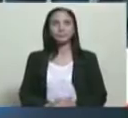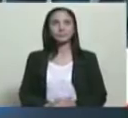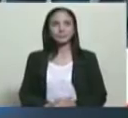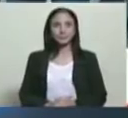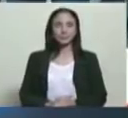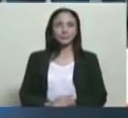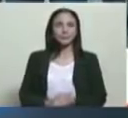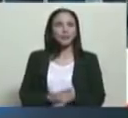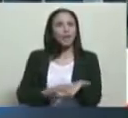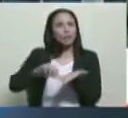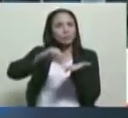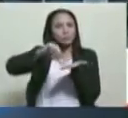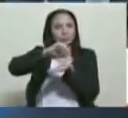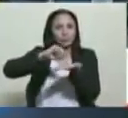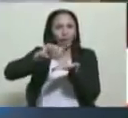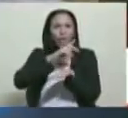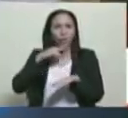compota?